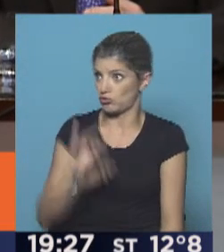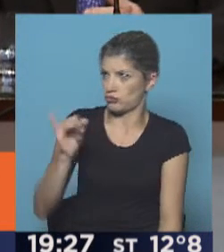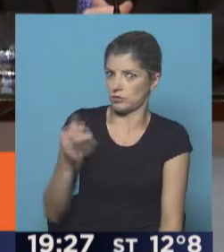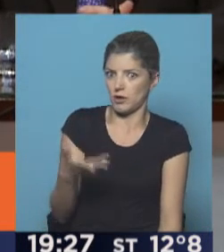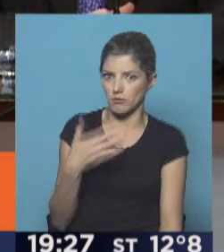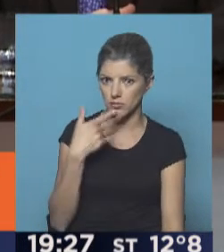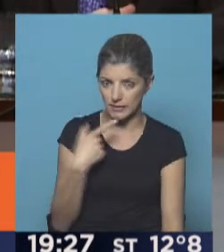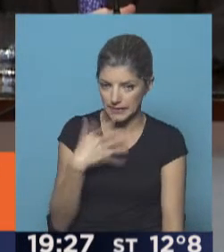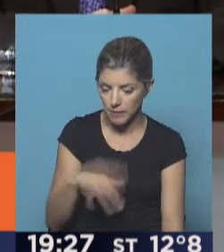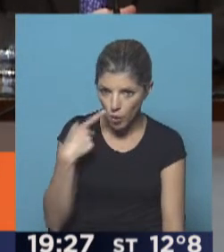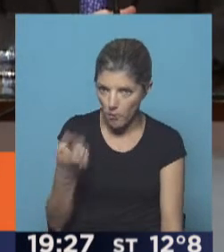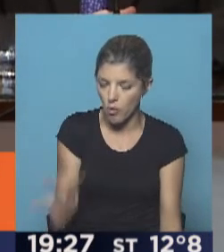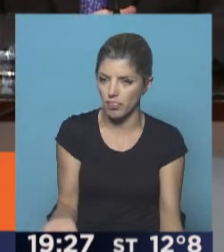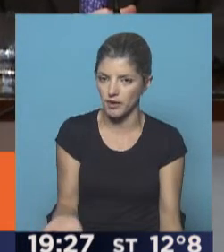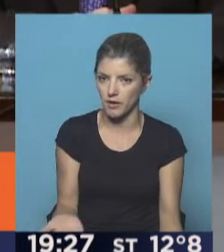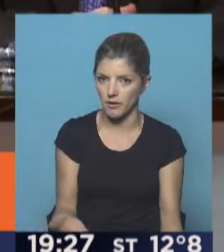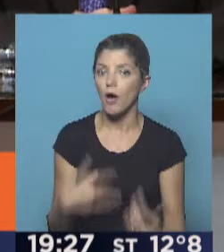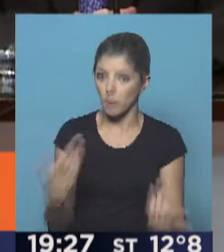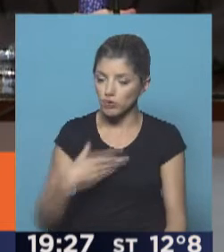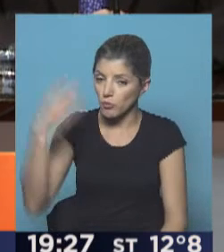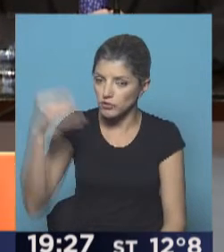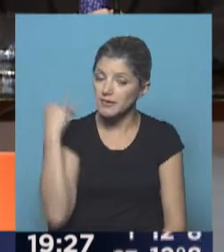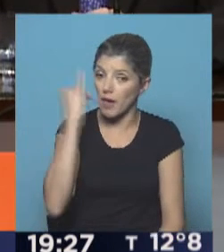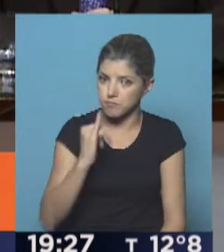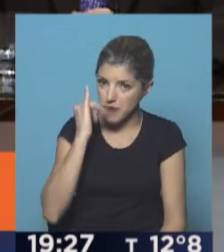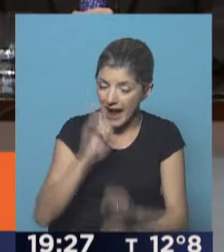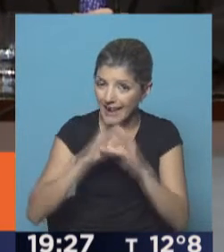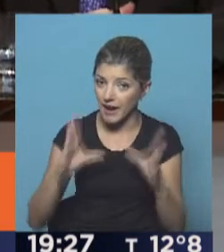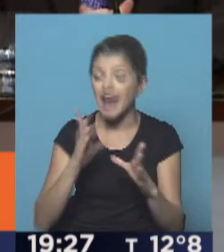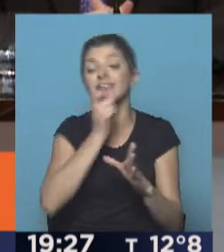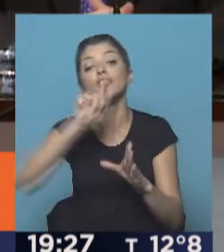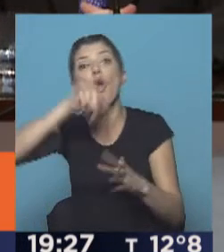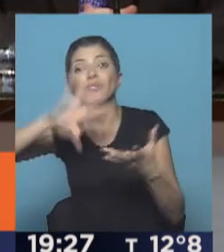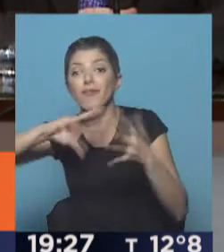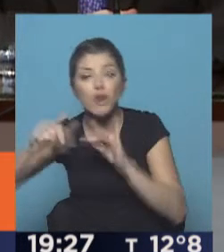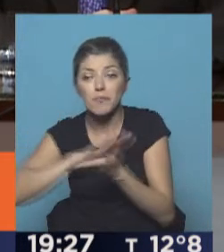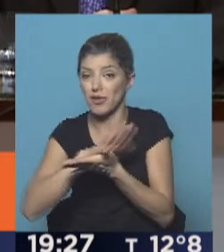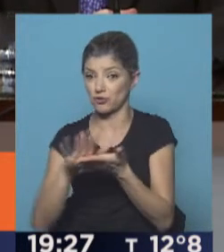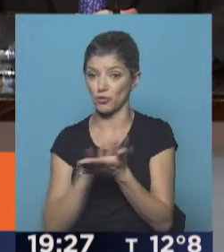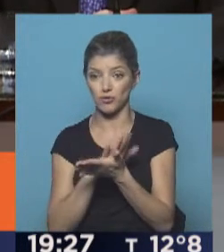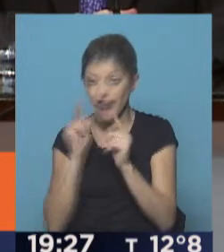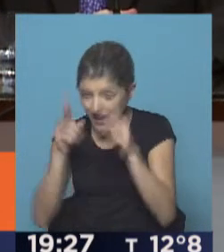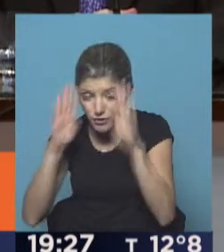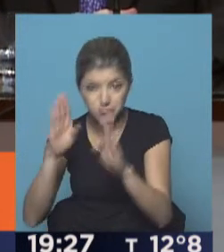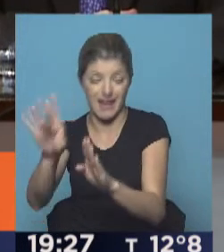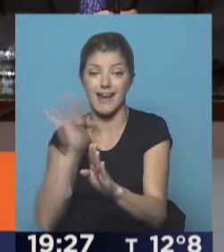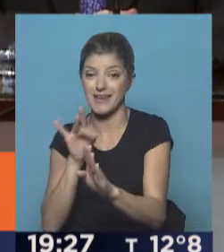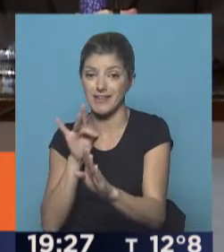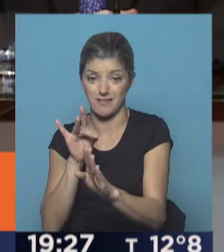lo hemos dicho hasta el cansancio. Si tuviéramos una alternativa, hubiéramos hecho ese camino